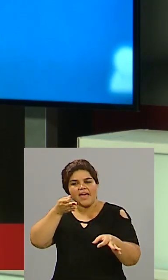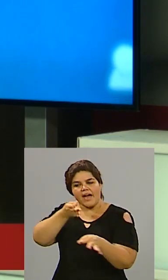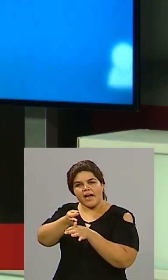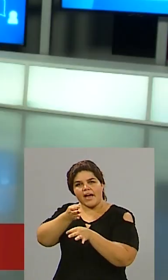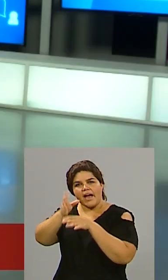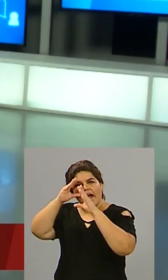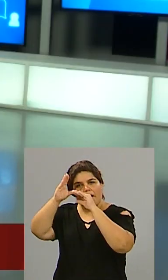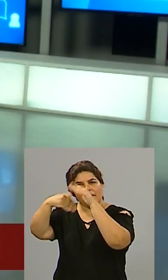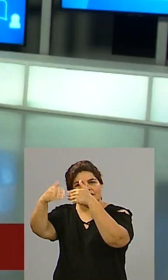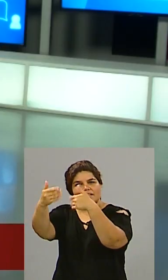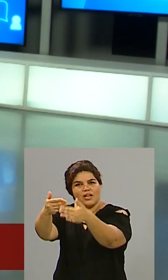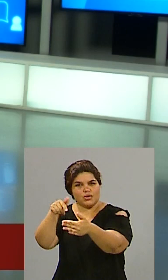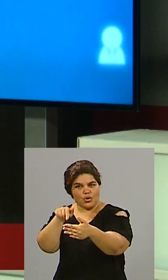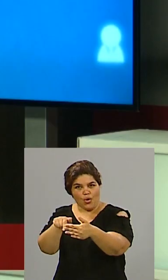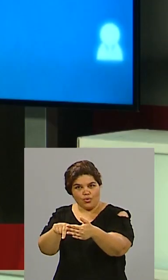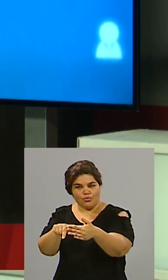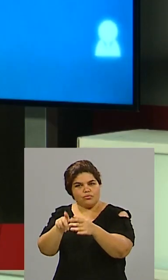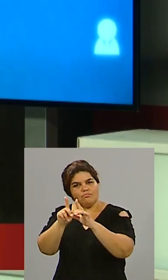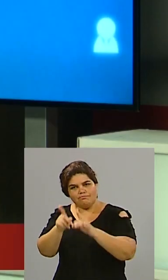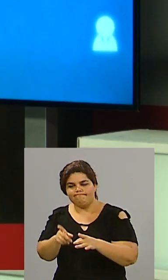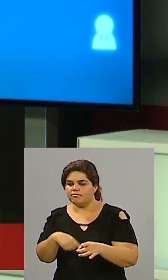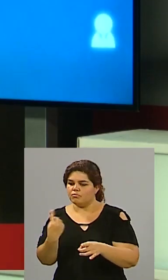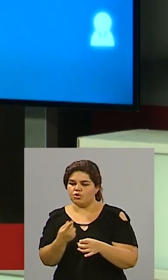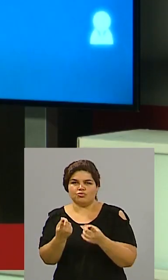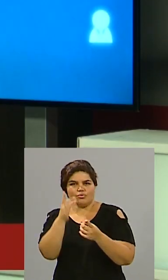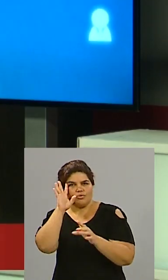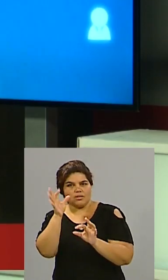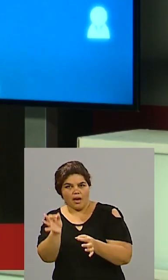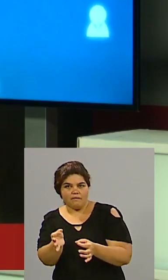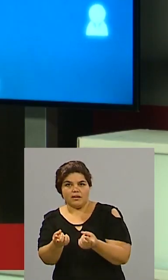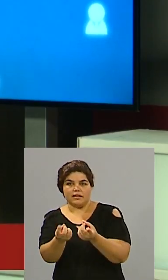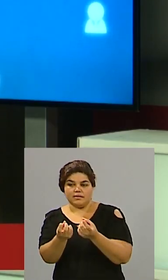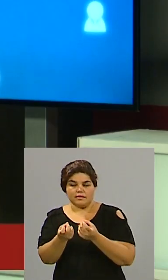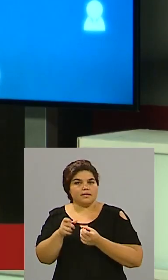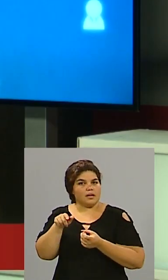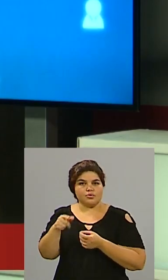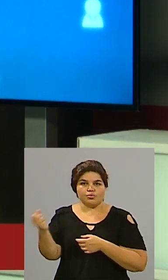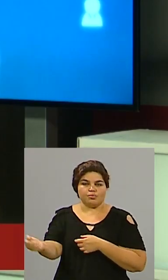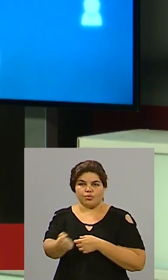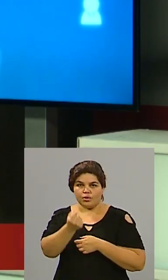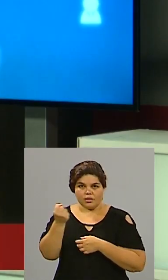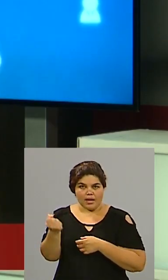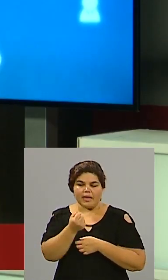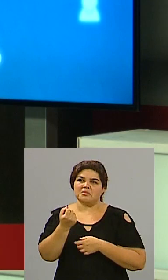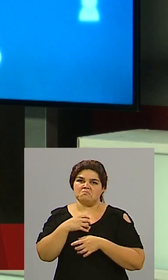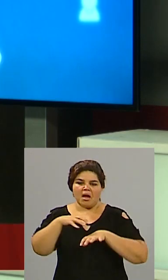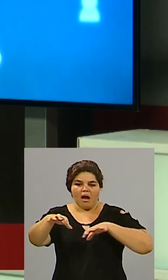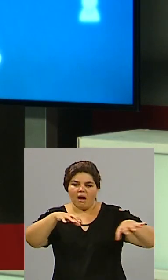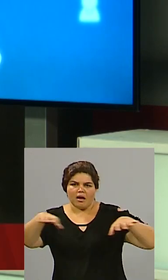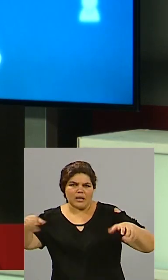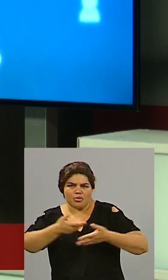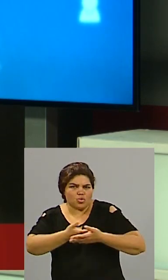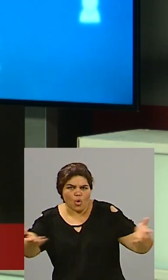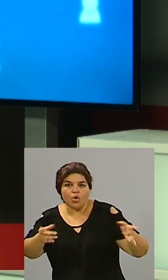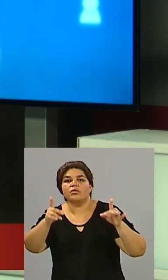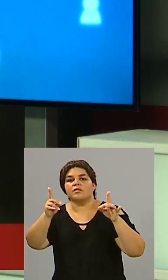hay capacitaciones, que es necesario, obviamente. Siempre se habla de lo importante que es la capacitación en cualquier área. Me imagino que en el tema de la